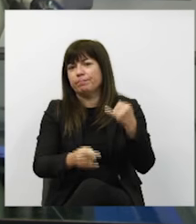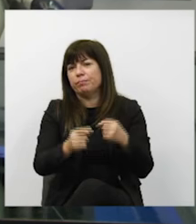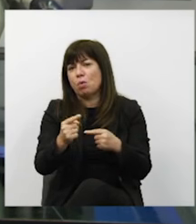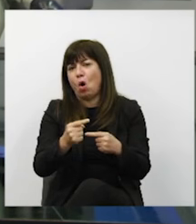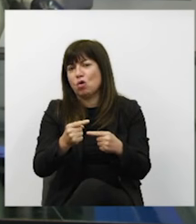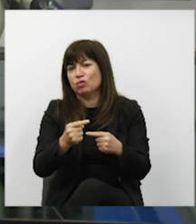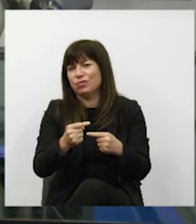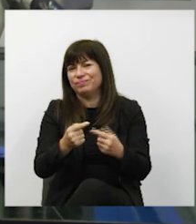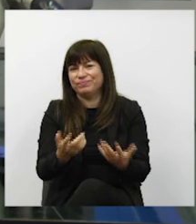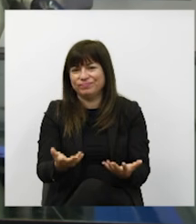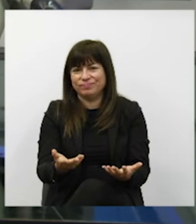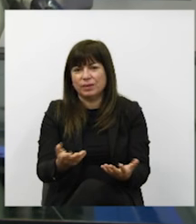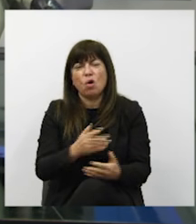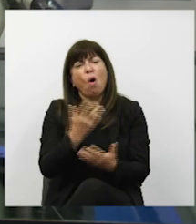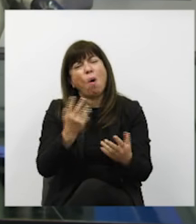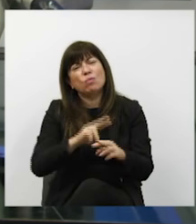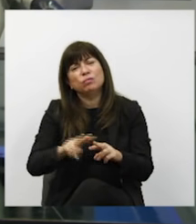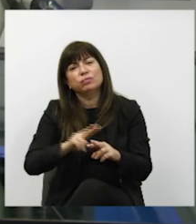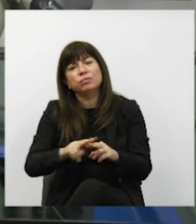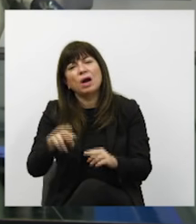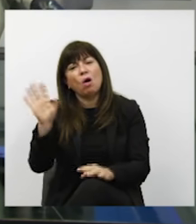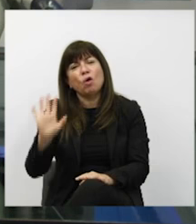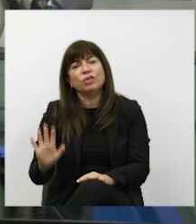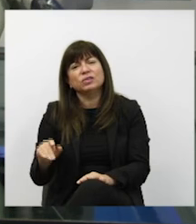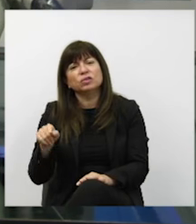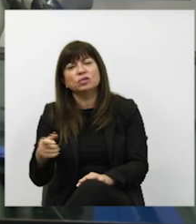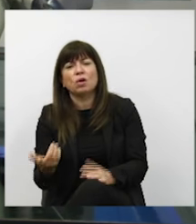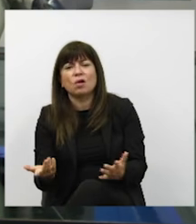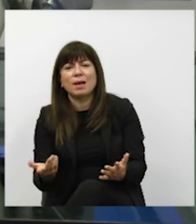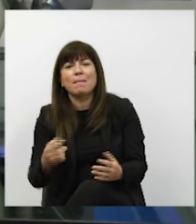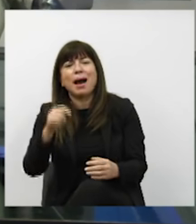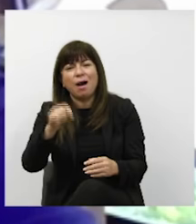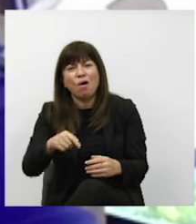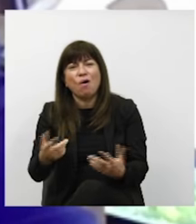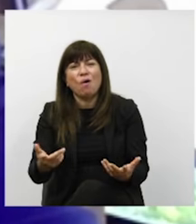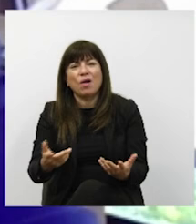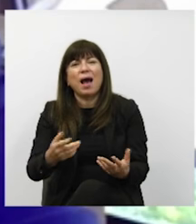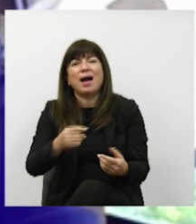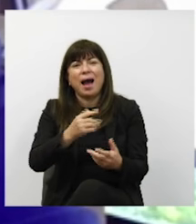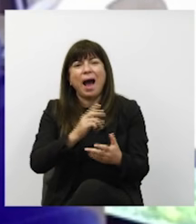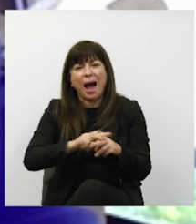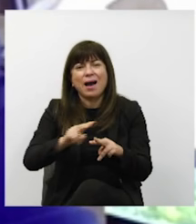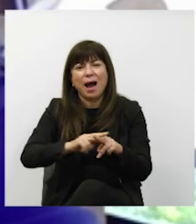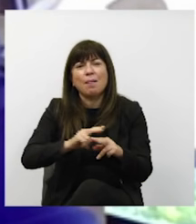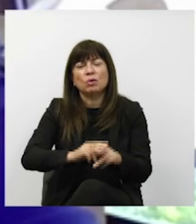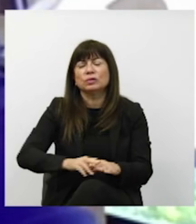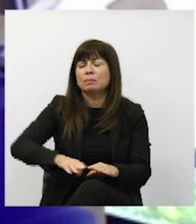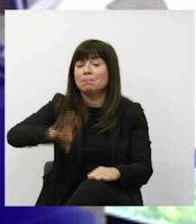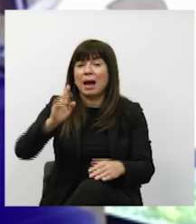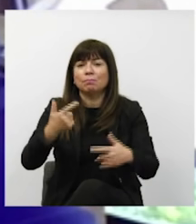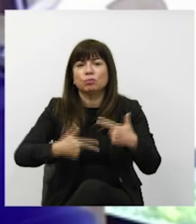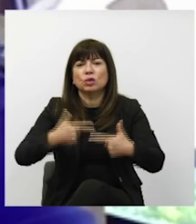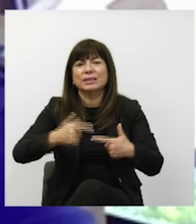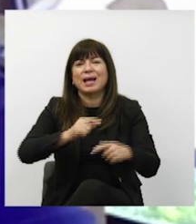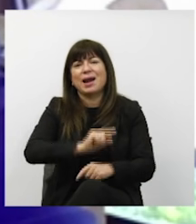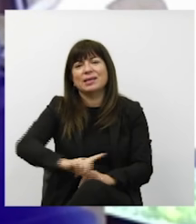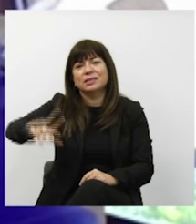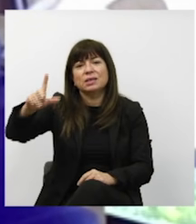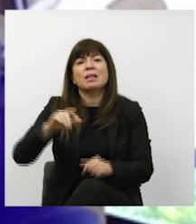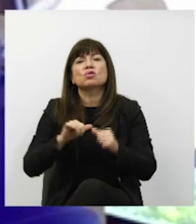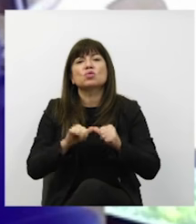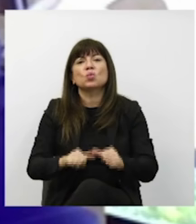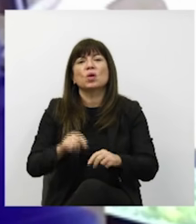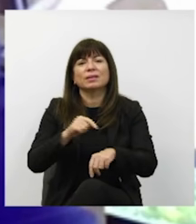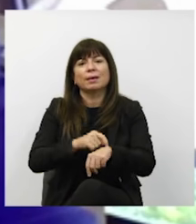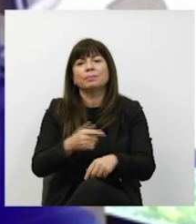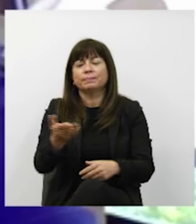la pregunta que le hacemos a Nicolás es cómo generamos las condiciones para que esta vez generemos políticas pro crecimiento que tengan más anclaje y que perduren en el tiempo.